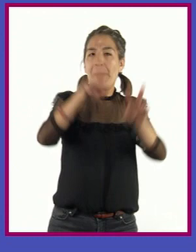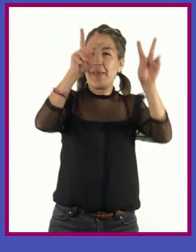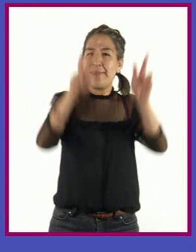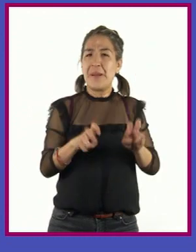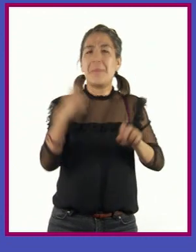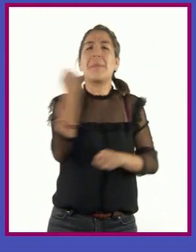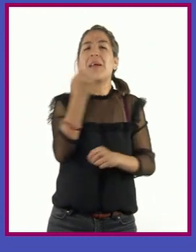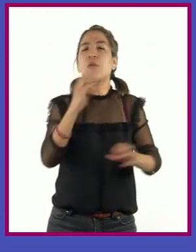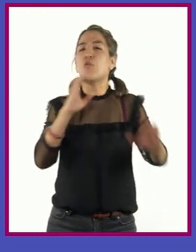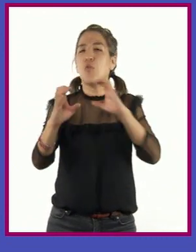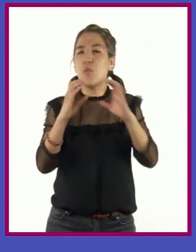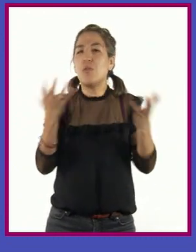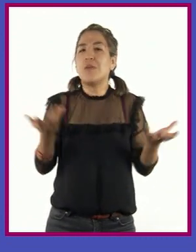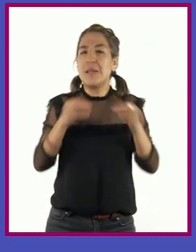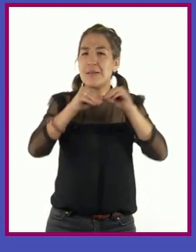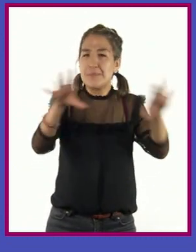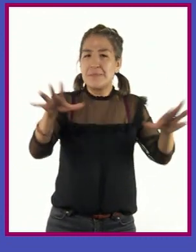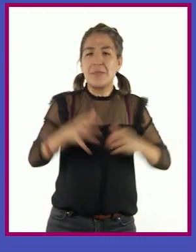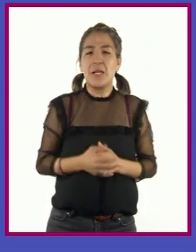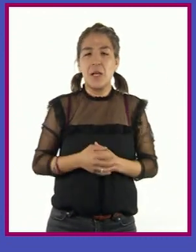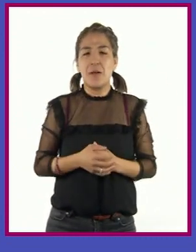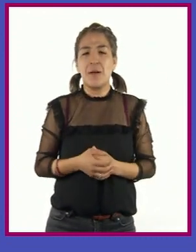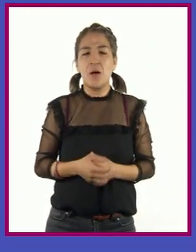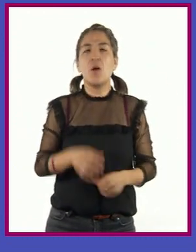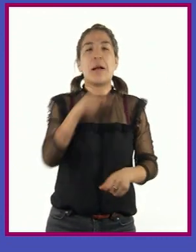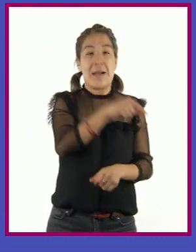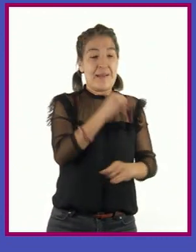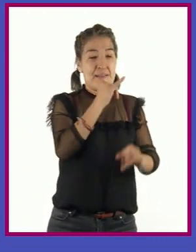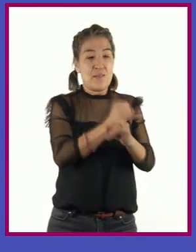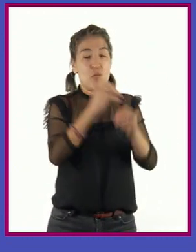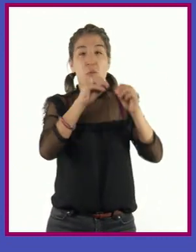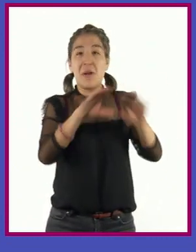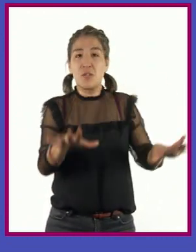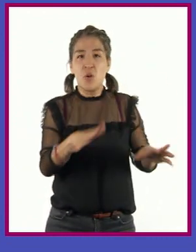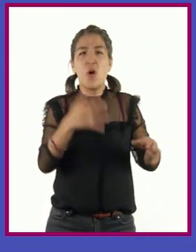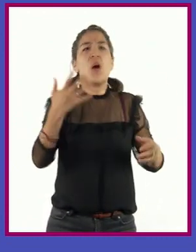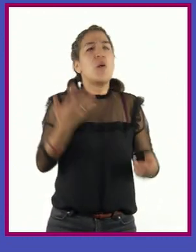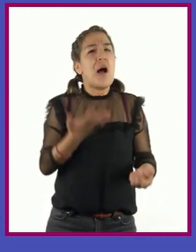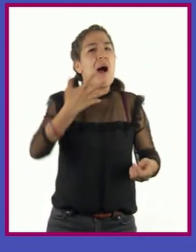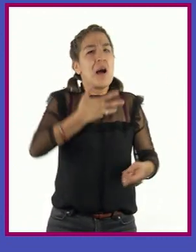elegido? ¿Con qué información se cuenta antes de la